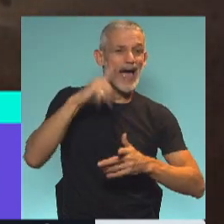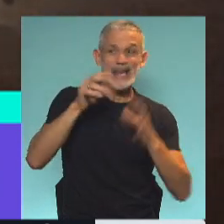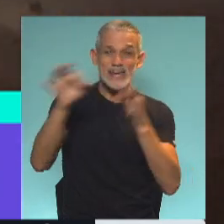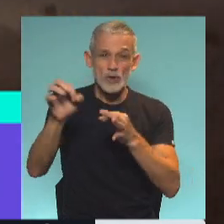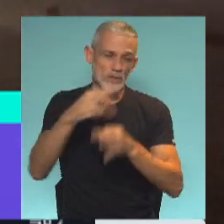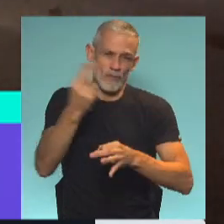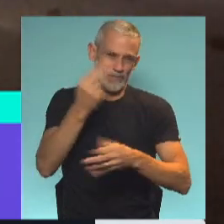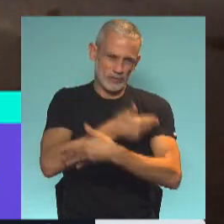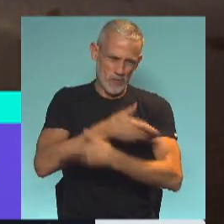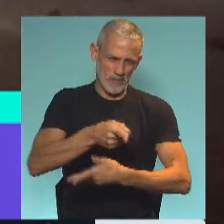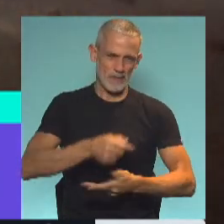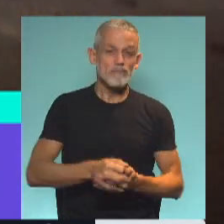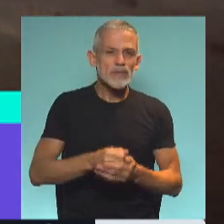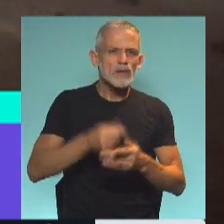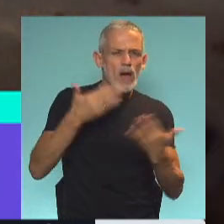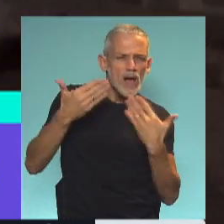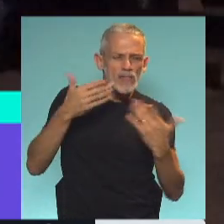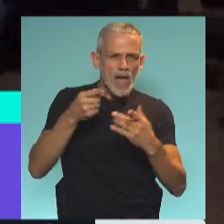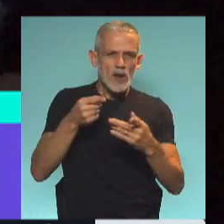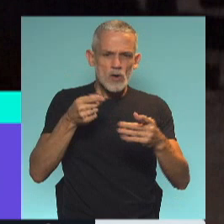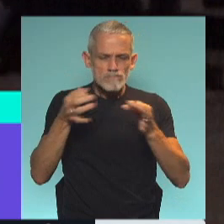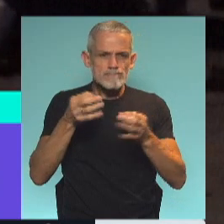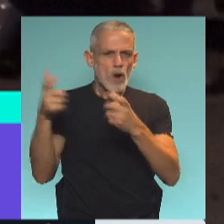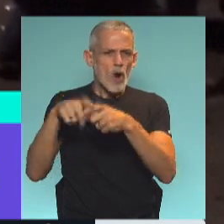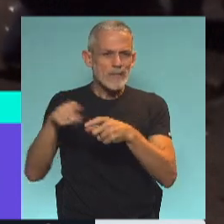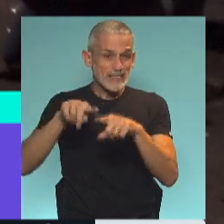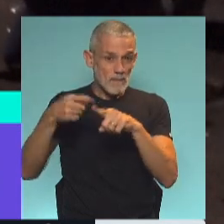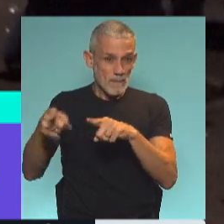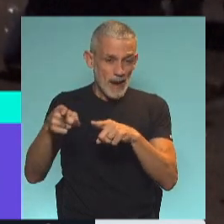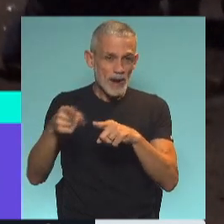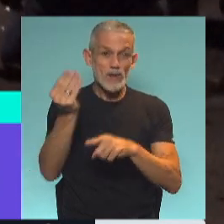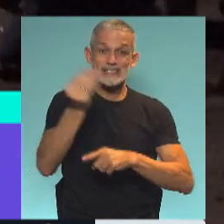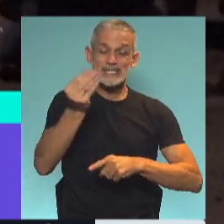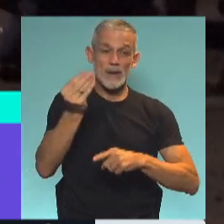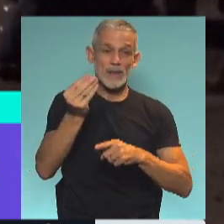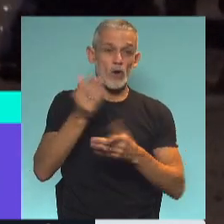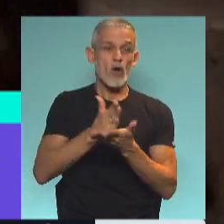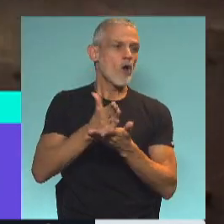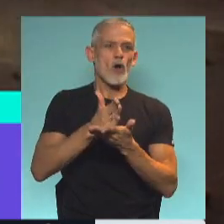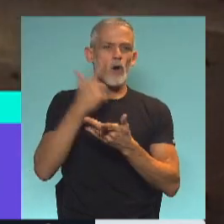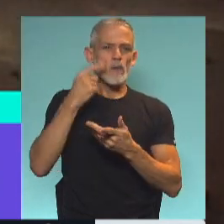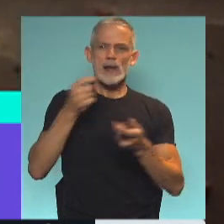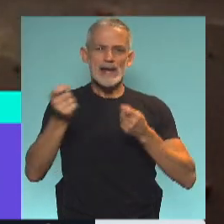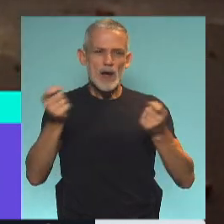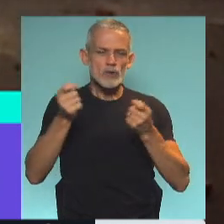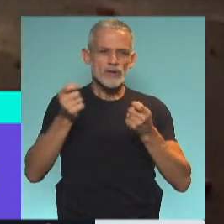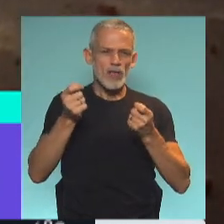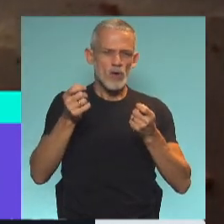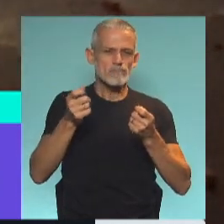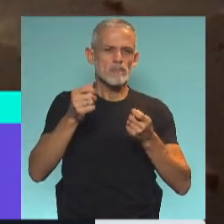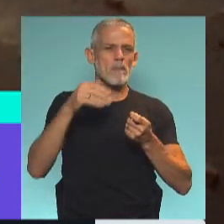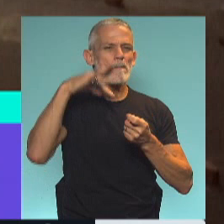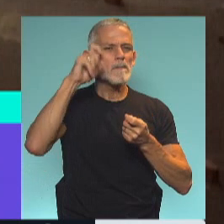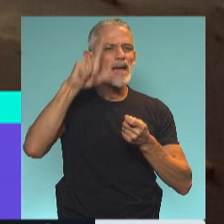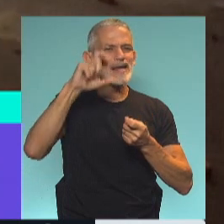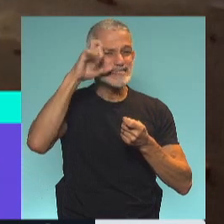país. En medio del diálogo entre el gobierno y el Comité del Paro, el sábado renunció el negociador central de Duque, Miguel